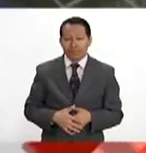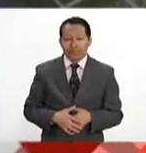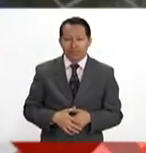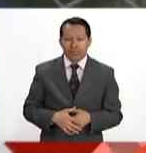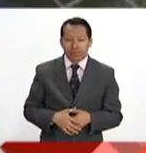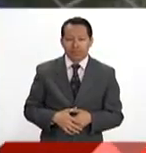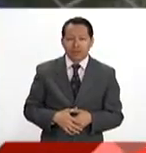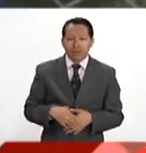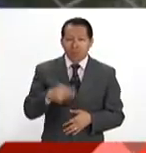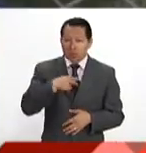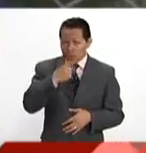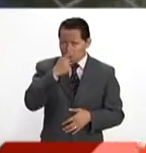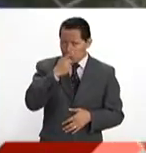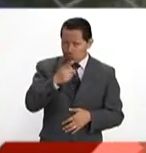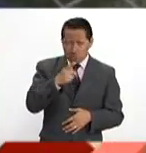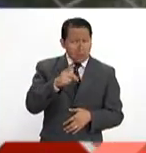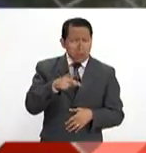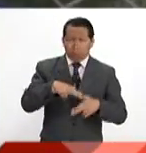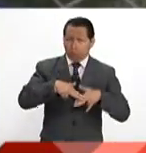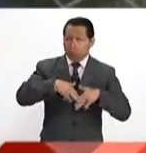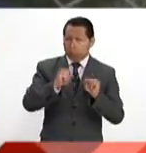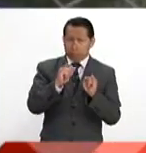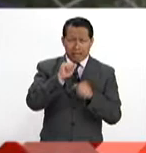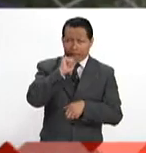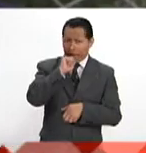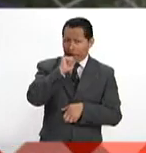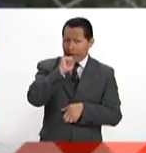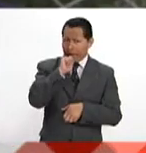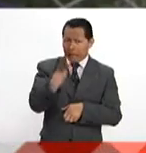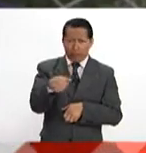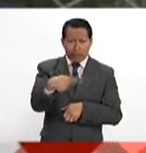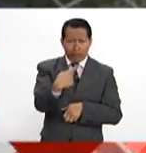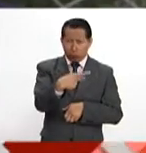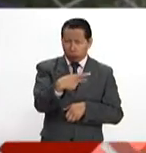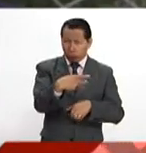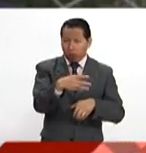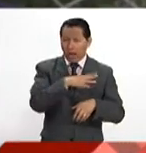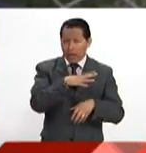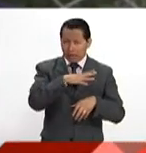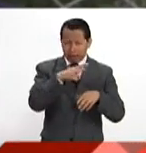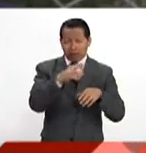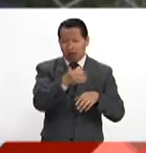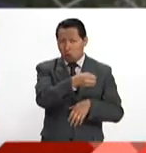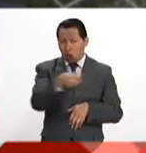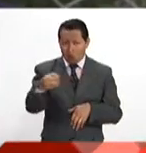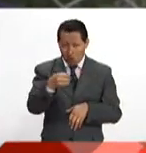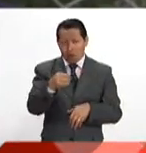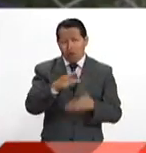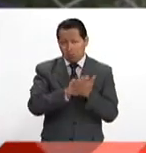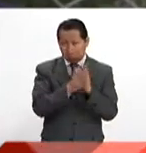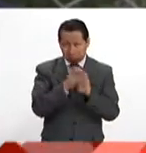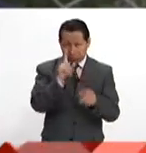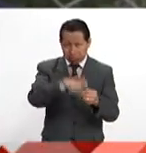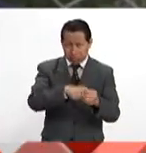Niego categóricamente cualquier tipo de relación con dicha organización y con los hechos referidos